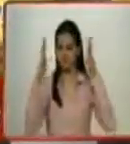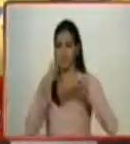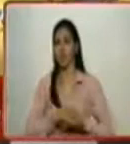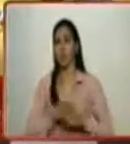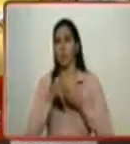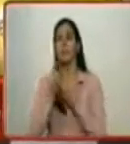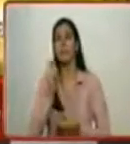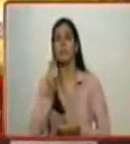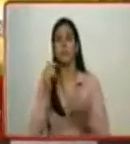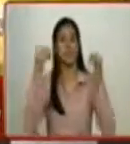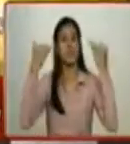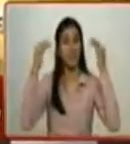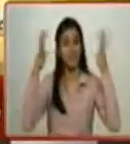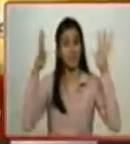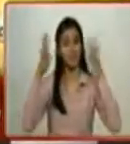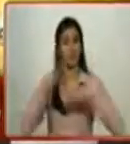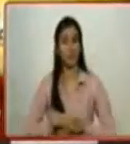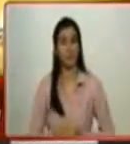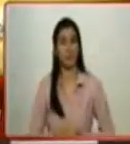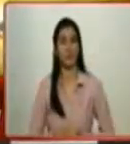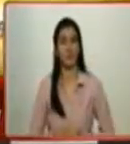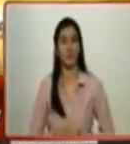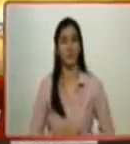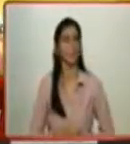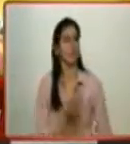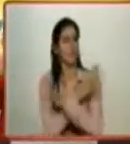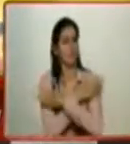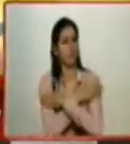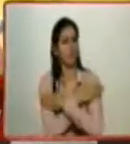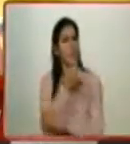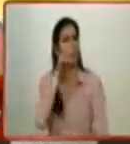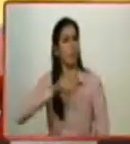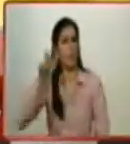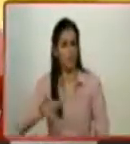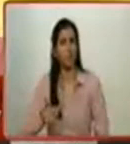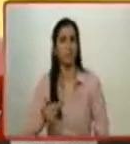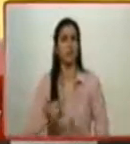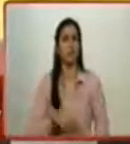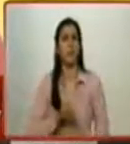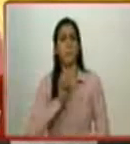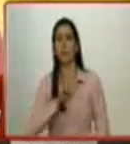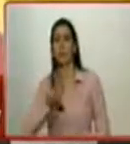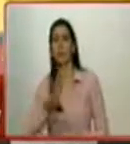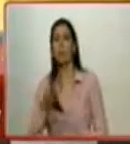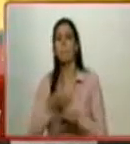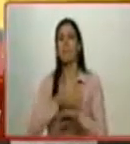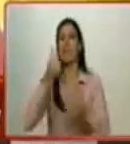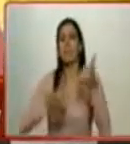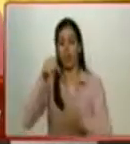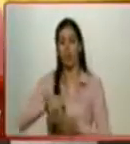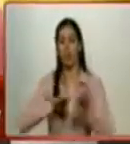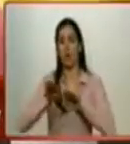desde el municipio de Tinaquillo, celebramos y le damos una felicitación a nuestro pueblo, a los 24 precandidatos que en el Estado